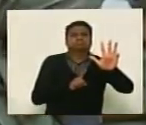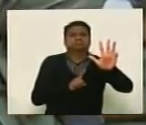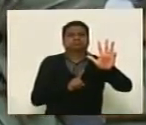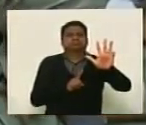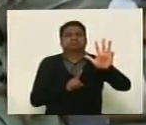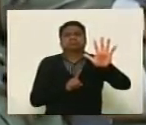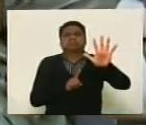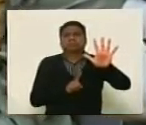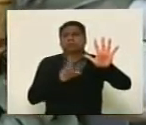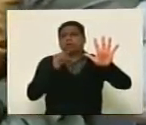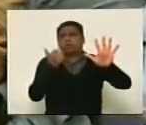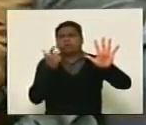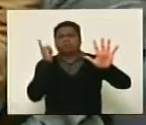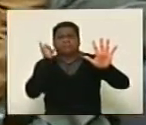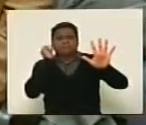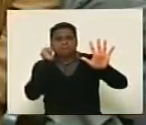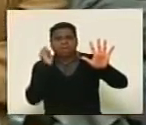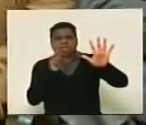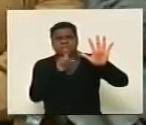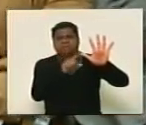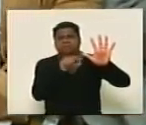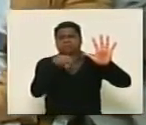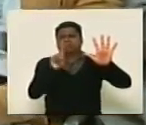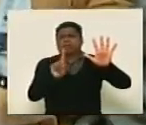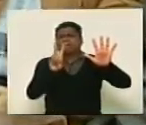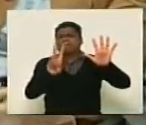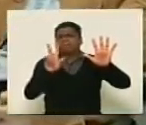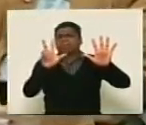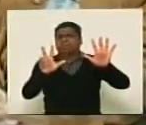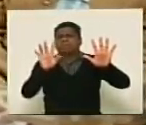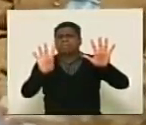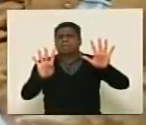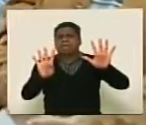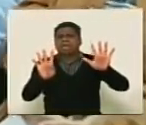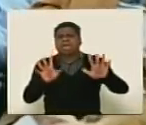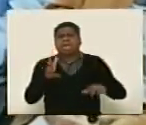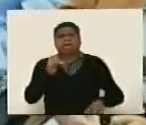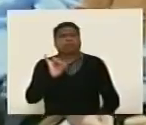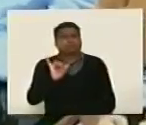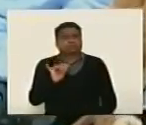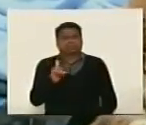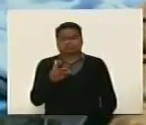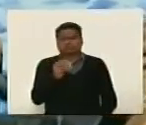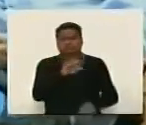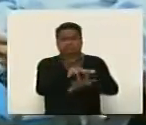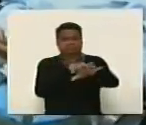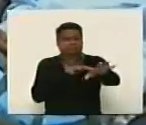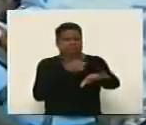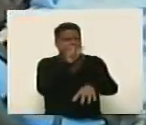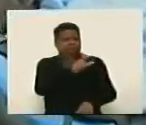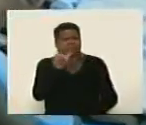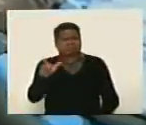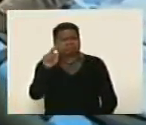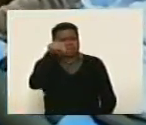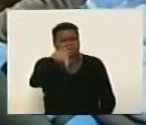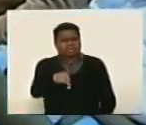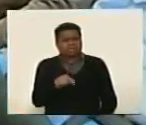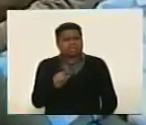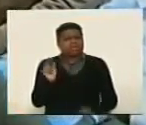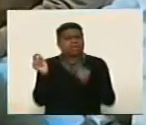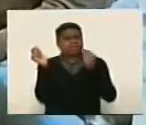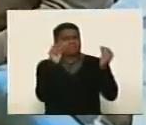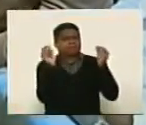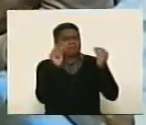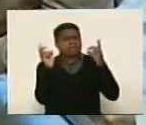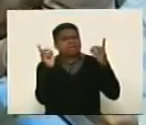Noelí Pocaterra, Paravicini, que estuvieron ahí en Sol Musec, estuvieron ahí en esa discusión.